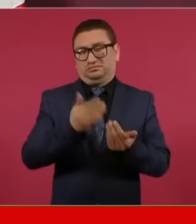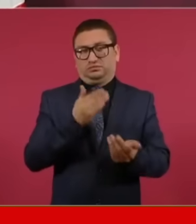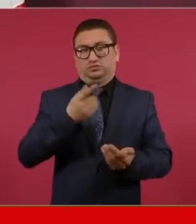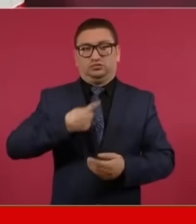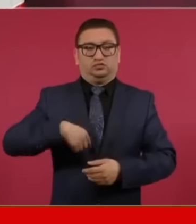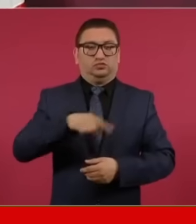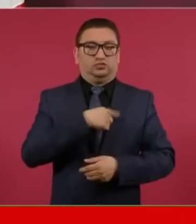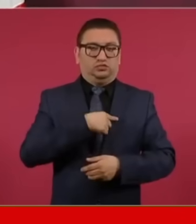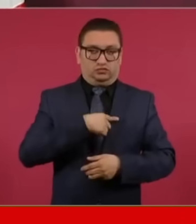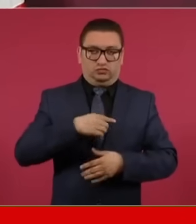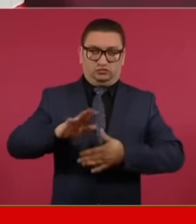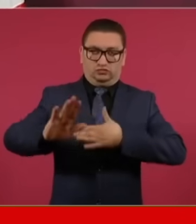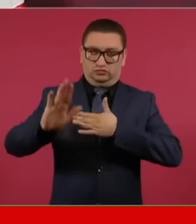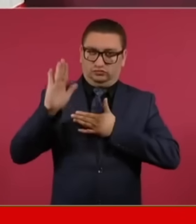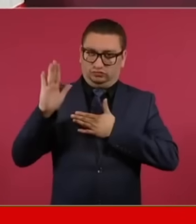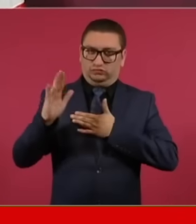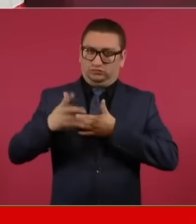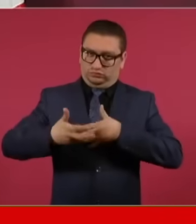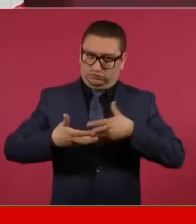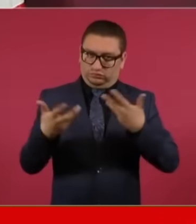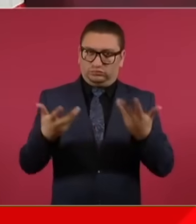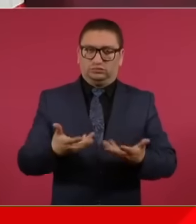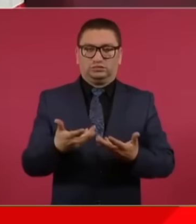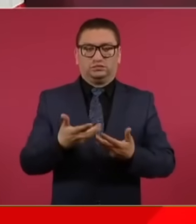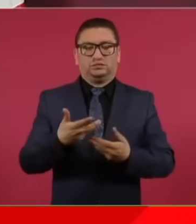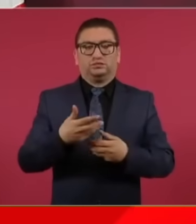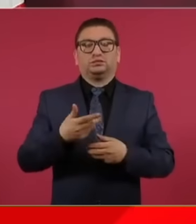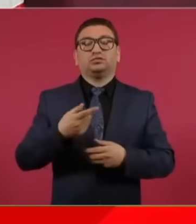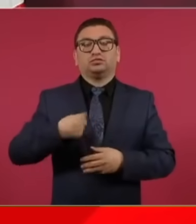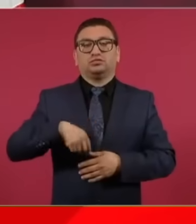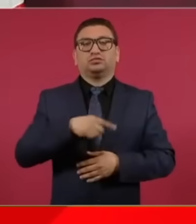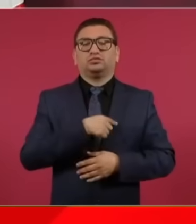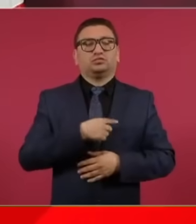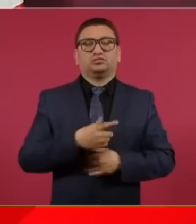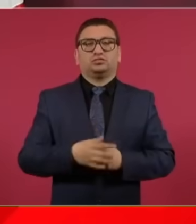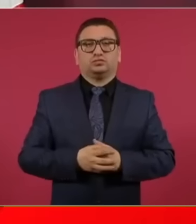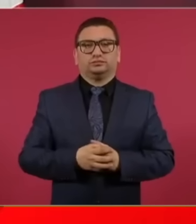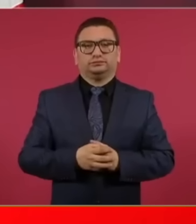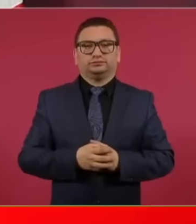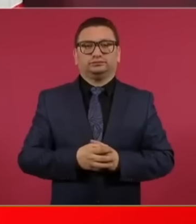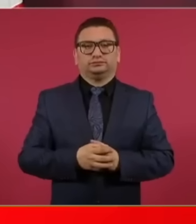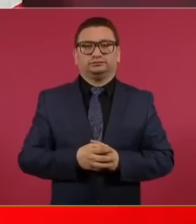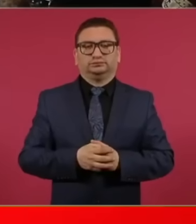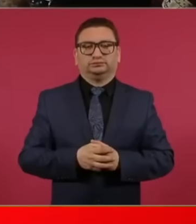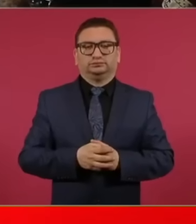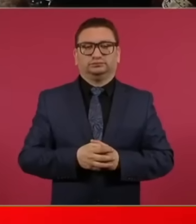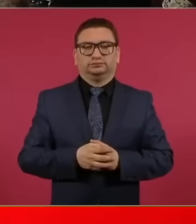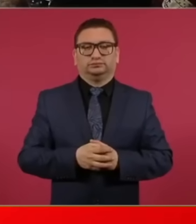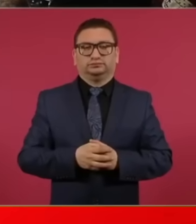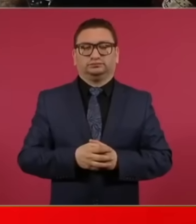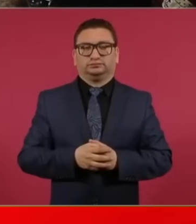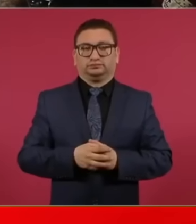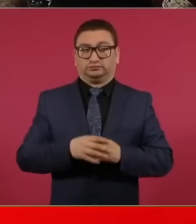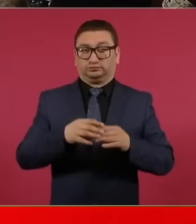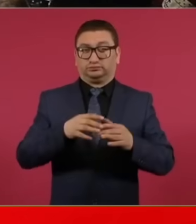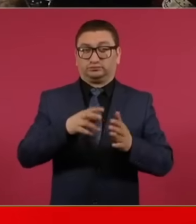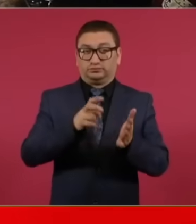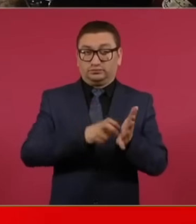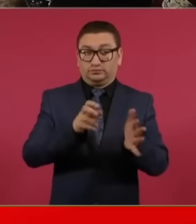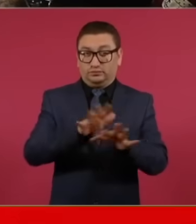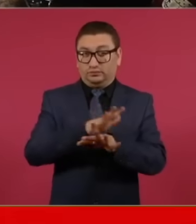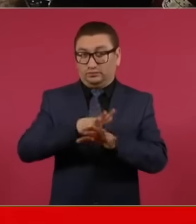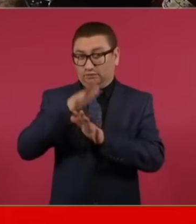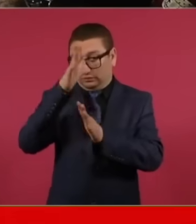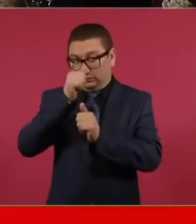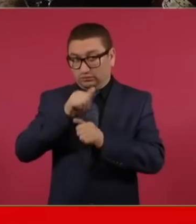Nosotros hicimos el compromiso de que no íbamos a modificar los convenios,